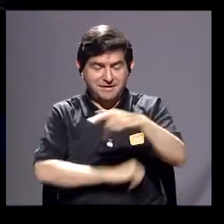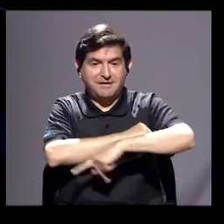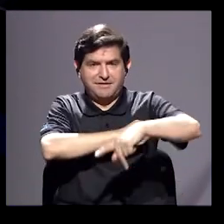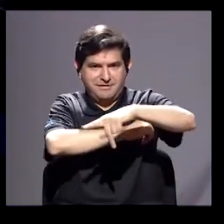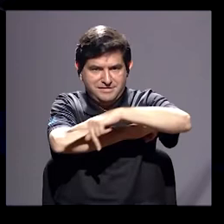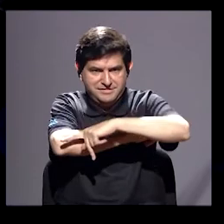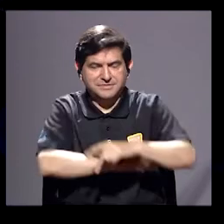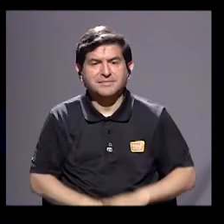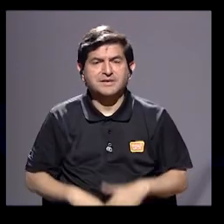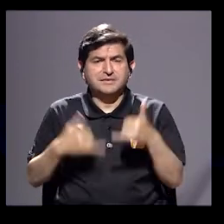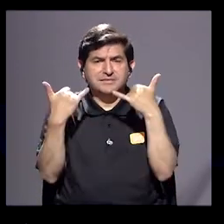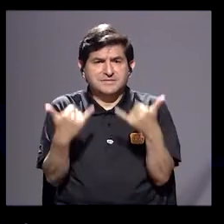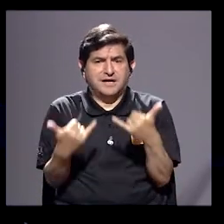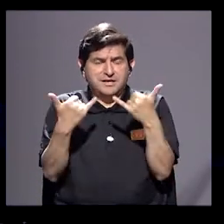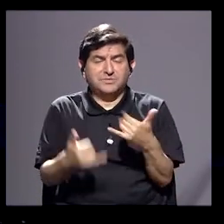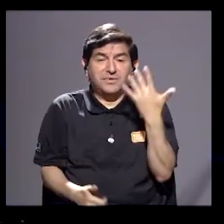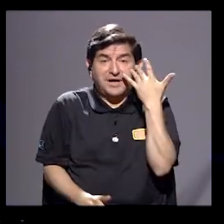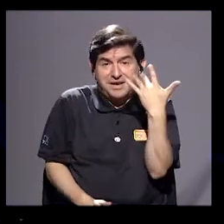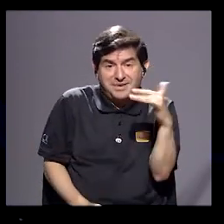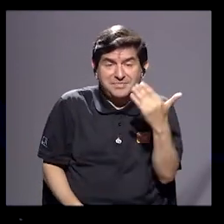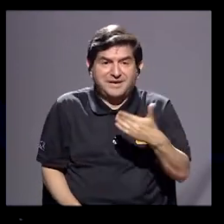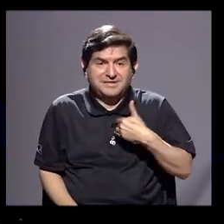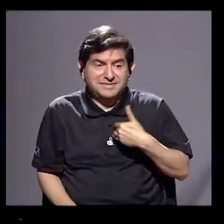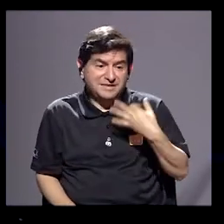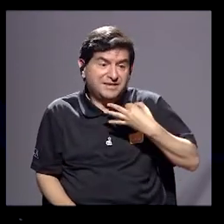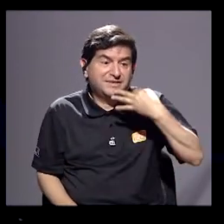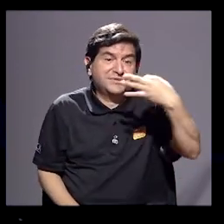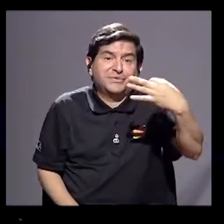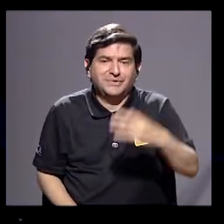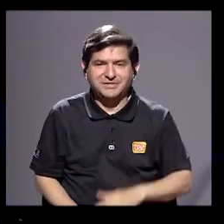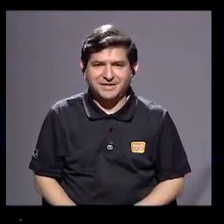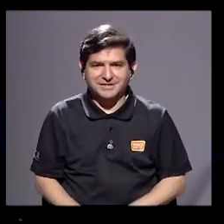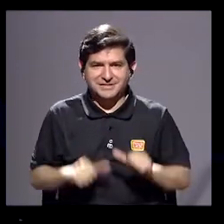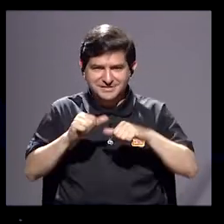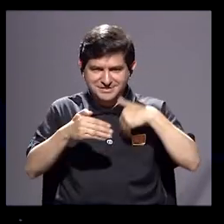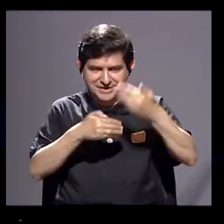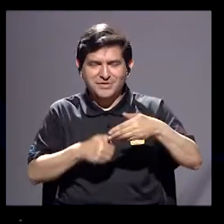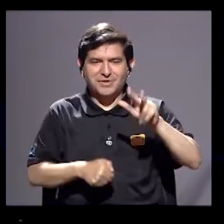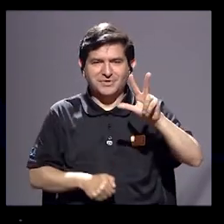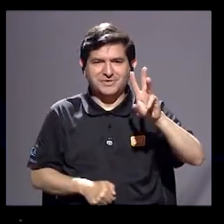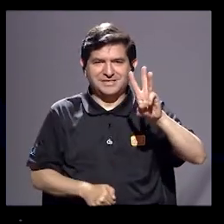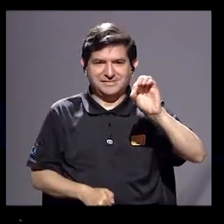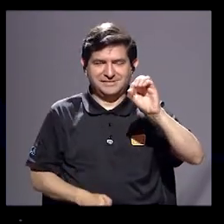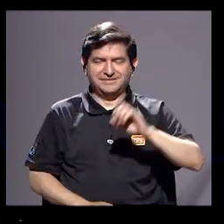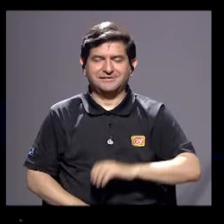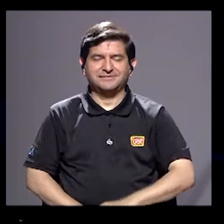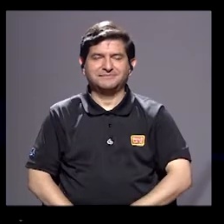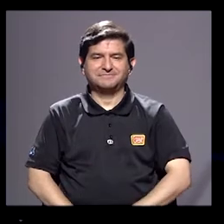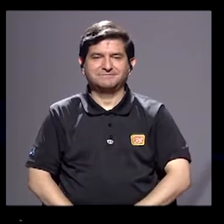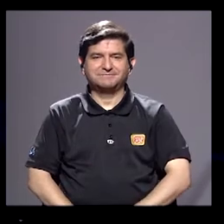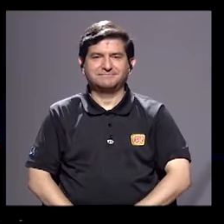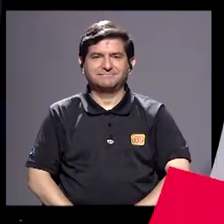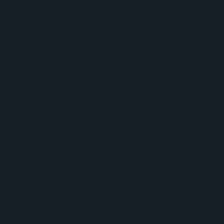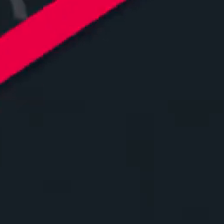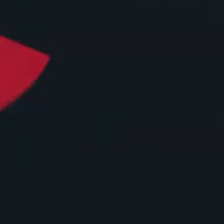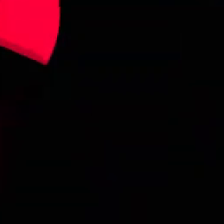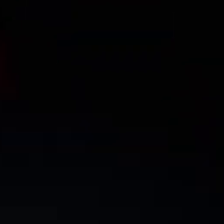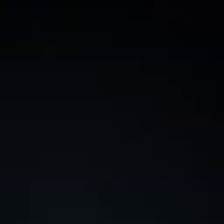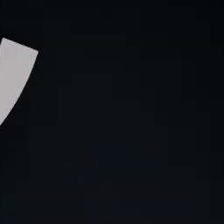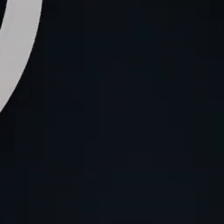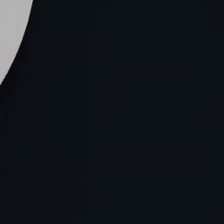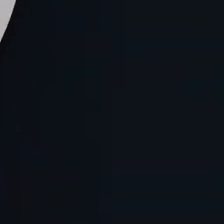en la actualidad parece que tenemos que ver todos los días ya casi regresamos estamos en 360 ah